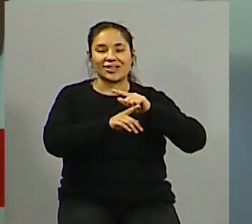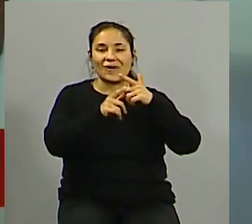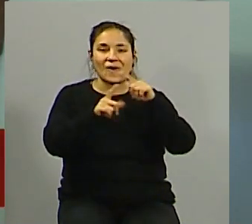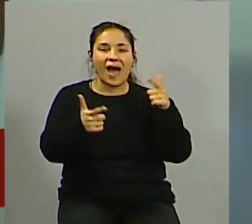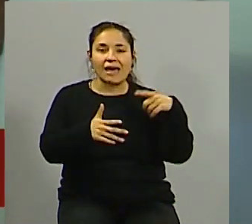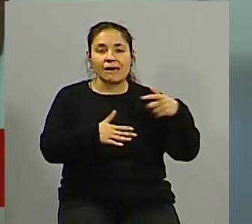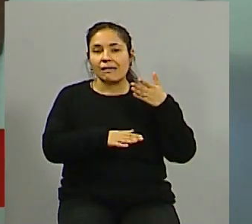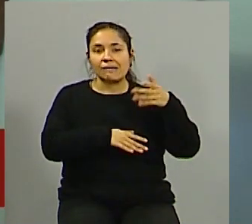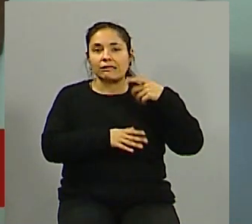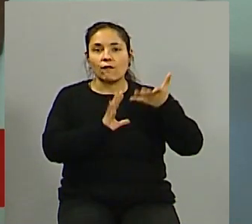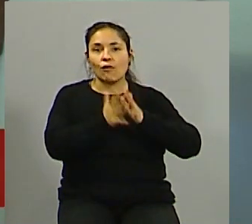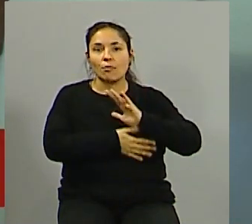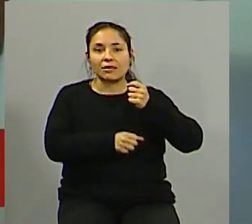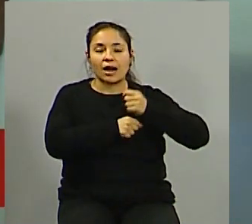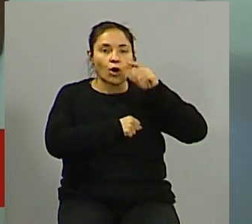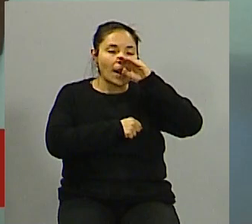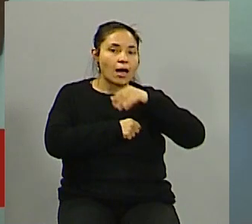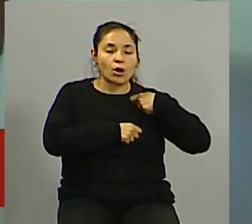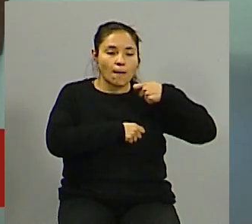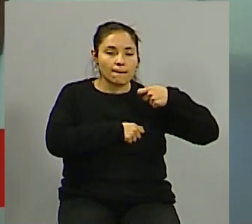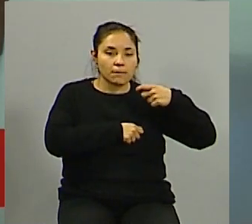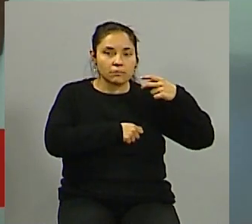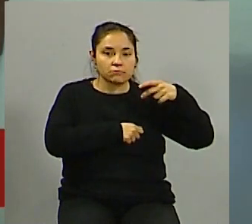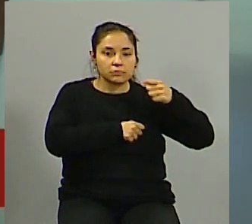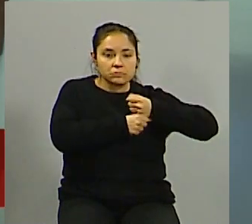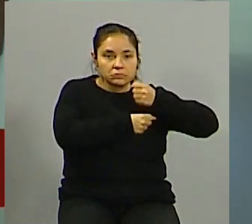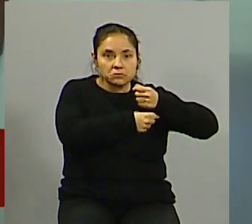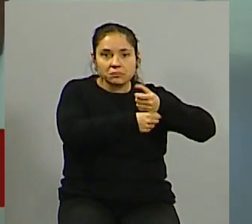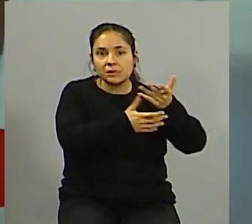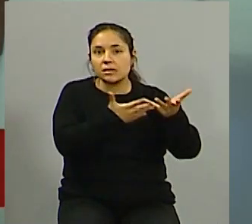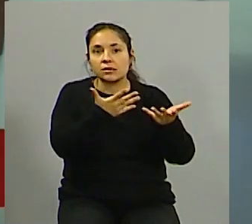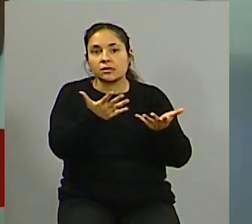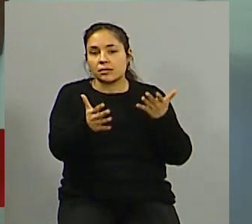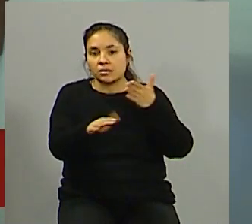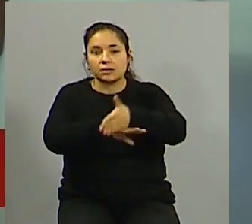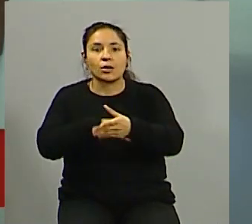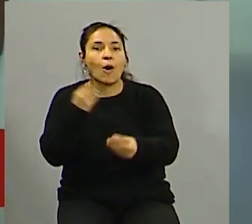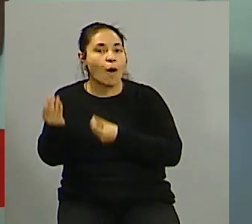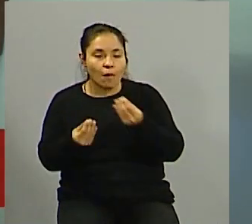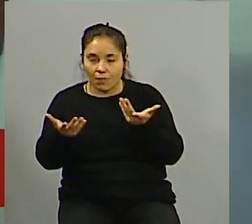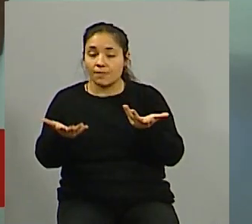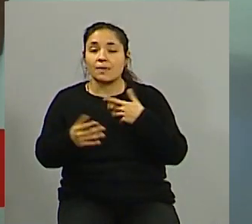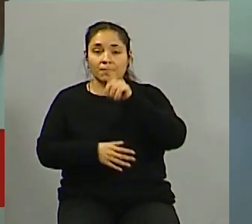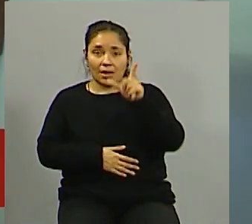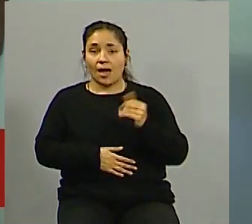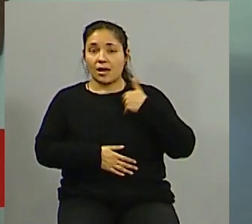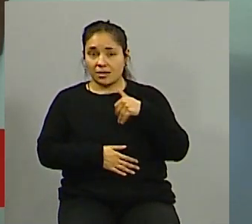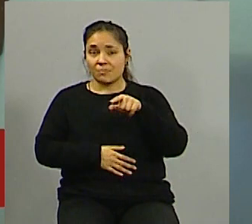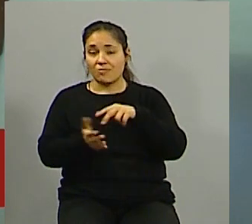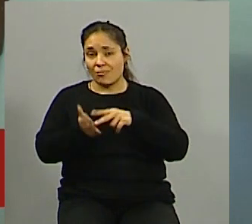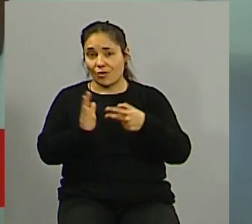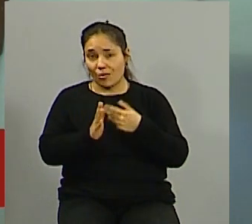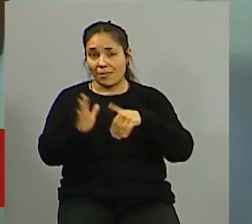entienda, y trabajaron en negro muchos años y eso no les permitió. En Argentina es una realidad que nuestro primer trabajo y tal vez durante muchos